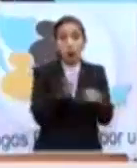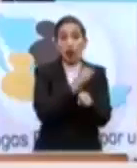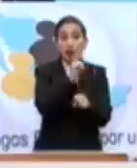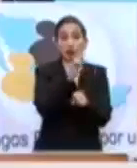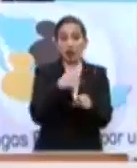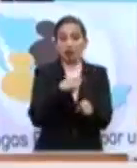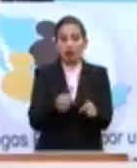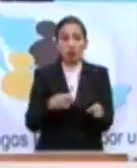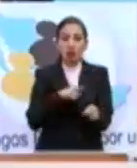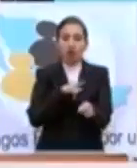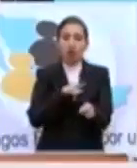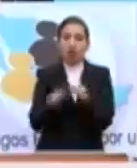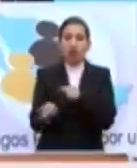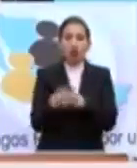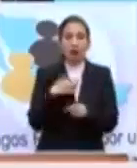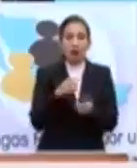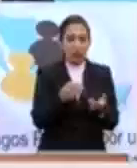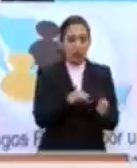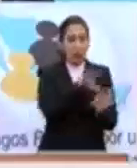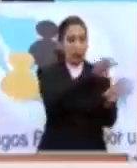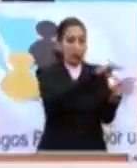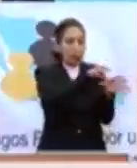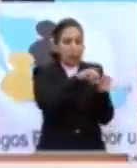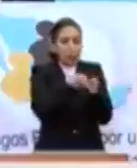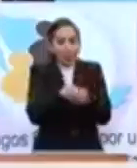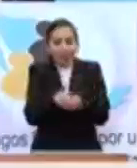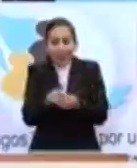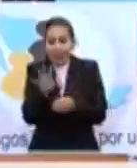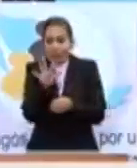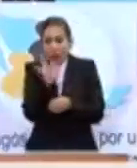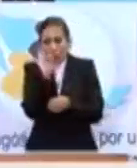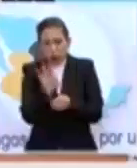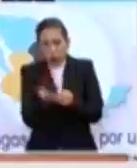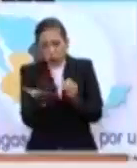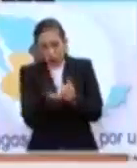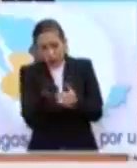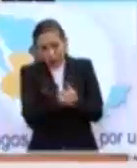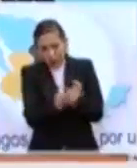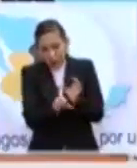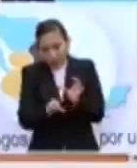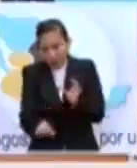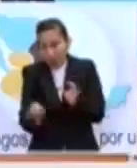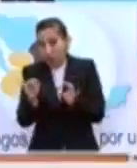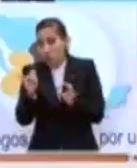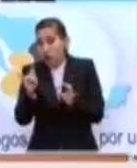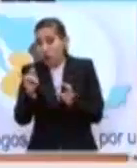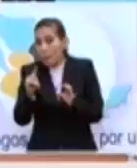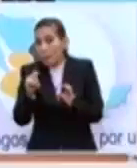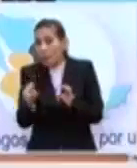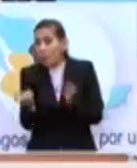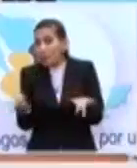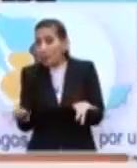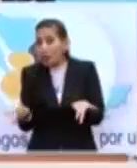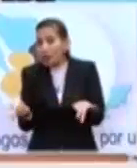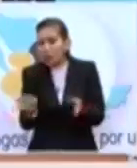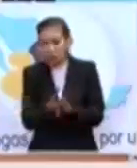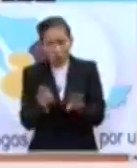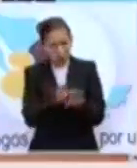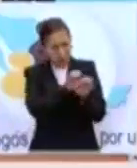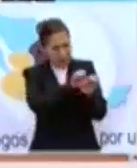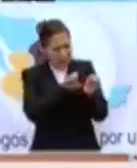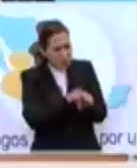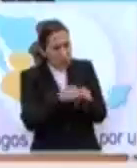un insulto, porque está tomado del 5% de la cuota del Infonavit. ¿Cómo se atrevió el